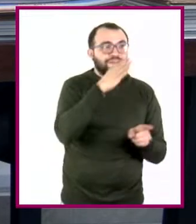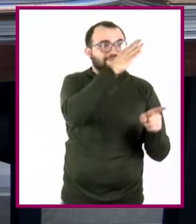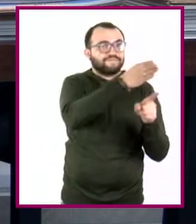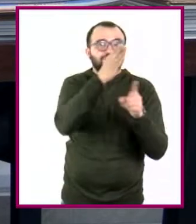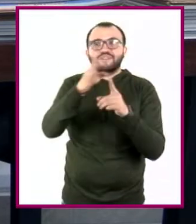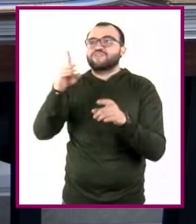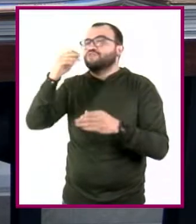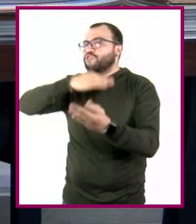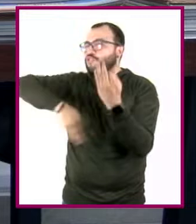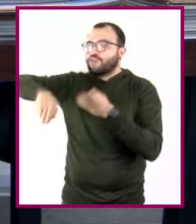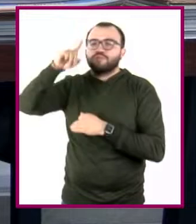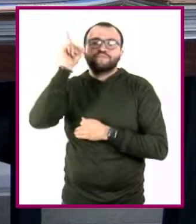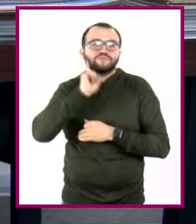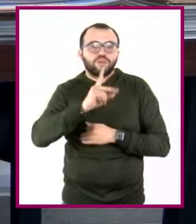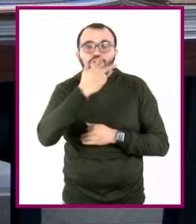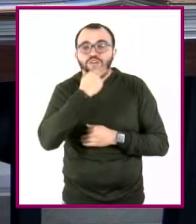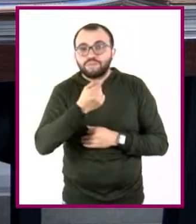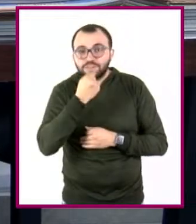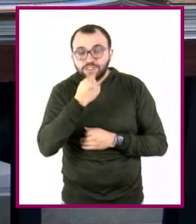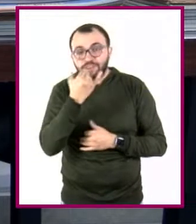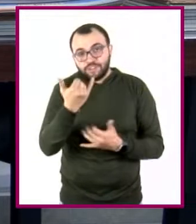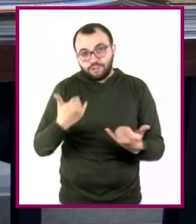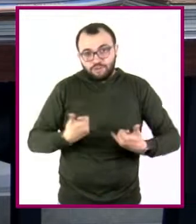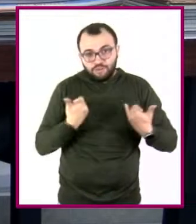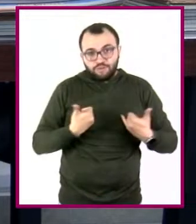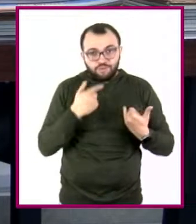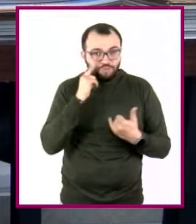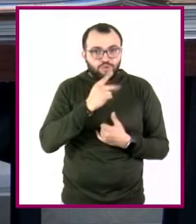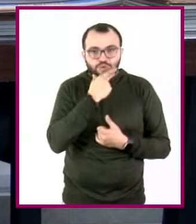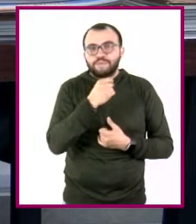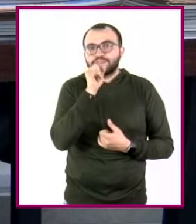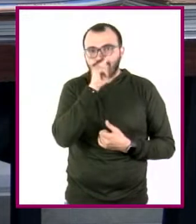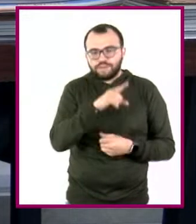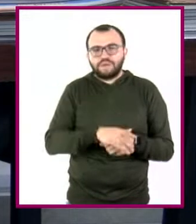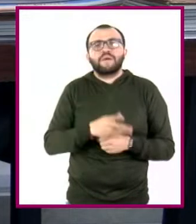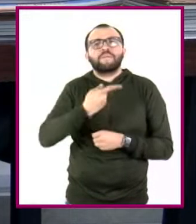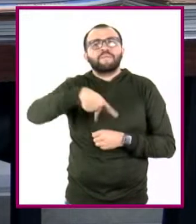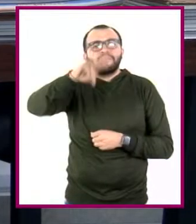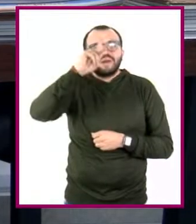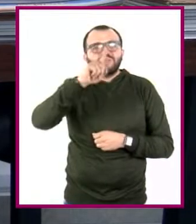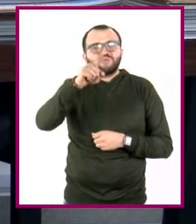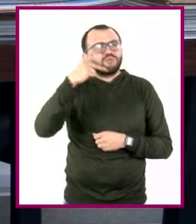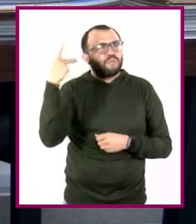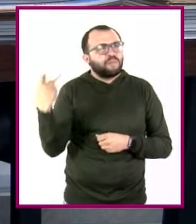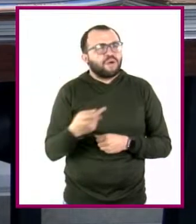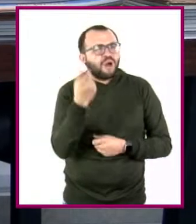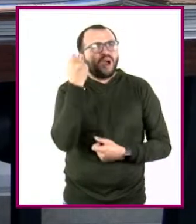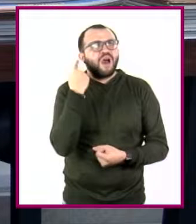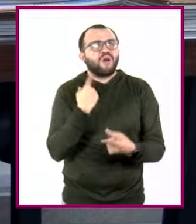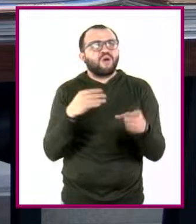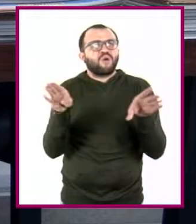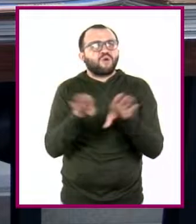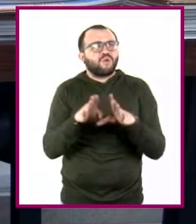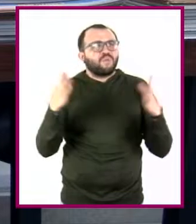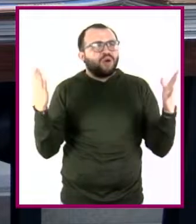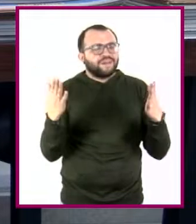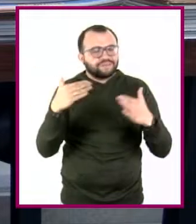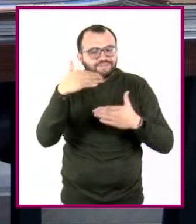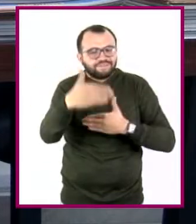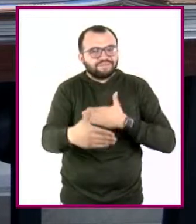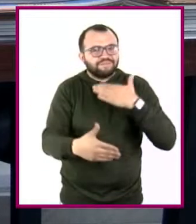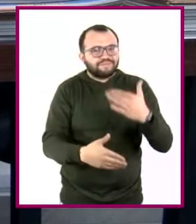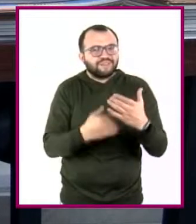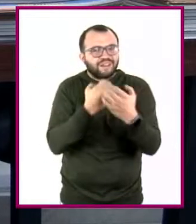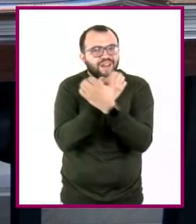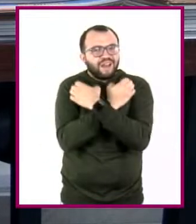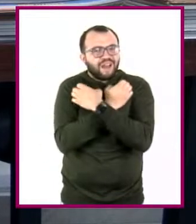las niñas, niños y jóvenes. Ajá, muy bien. Pero ¿te has preguntado cómo se imparte o cómo se realiza el proceso de aprendizaje en las